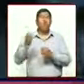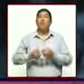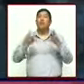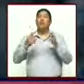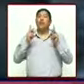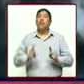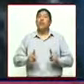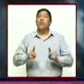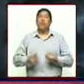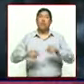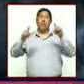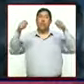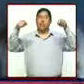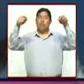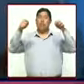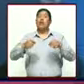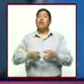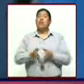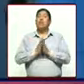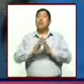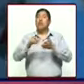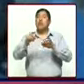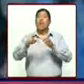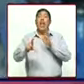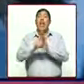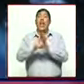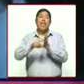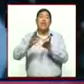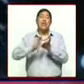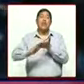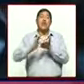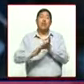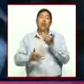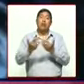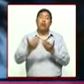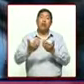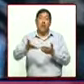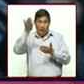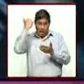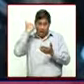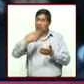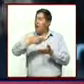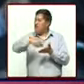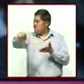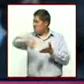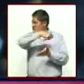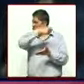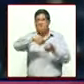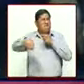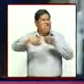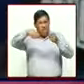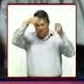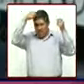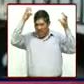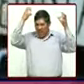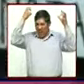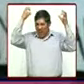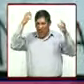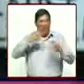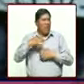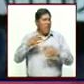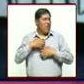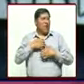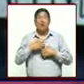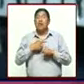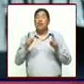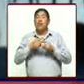personas, ahí están los carteles, quienes piden la abrogación de las leyes incendiarias, es lo que dice uno de los carteles. Llegaron con banderas, con cánticos,